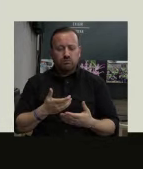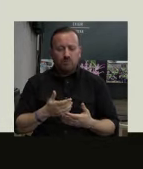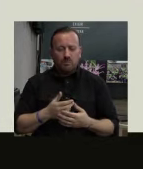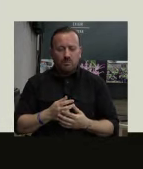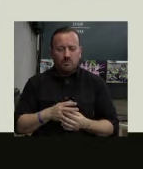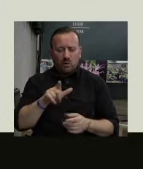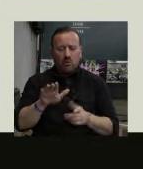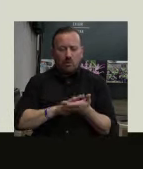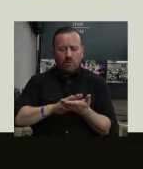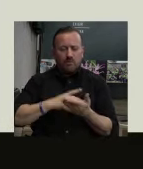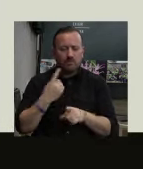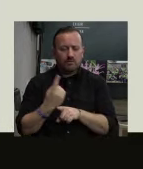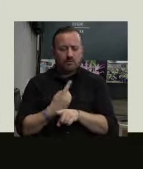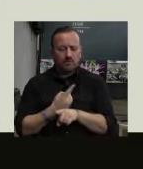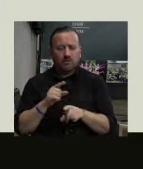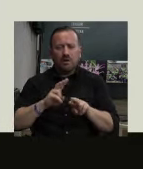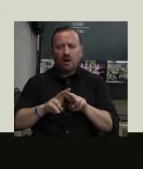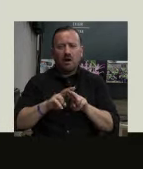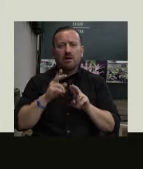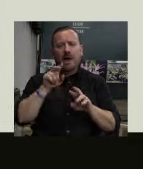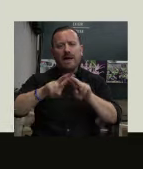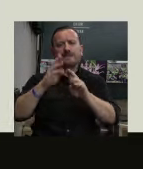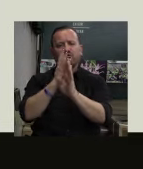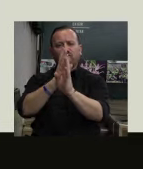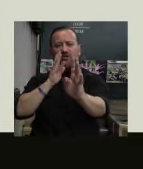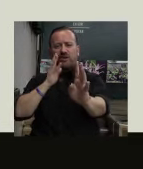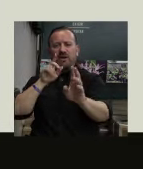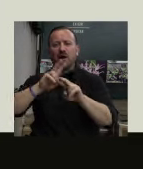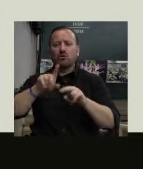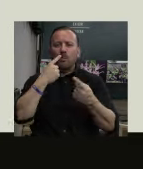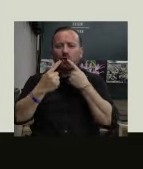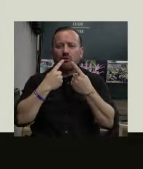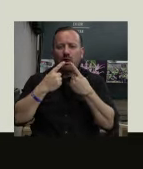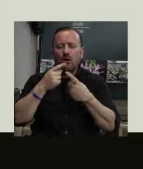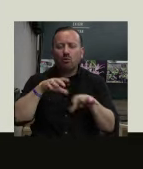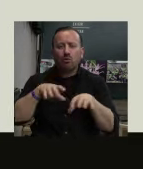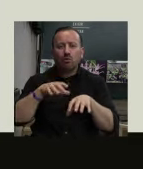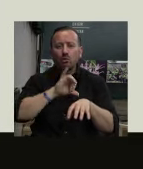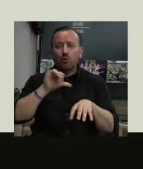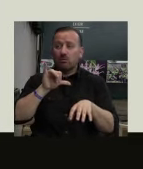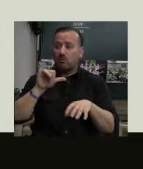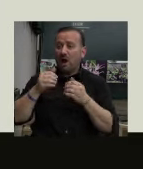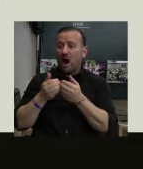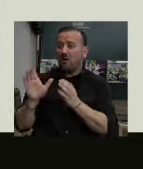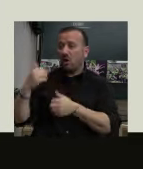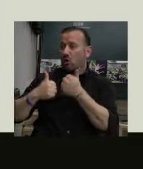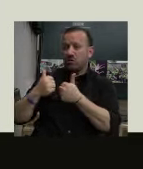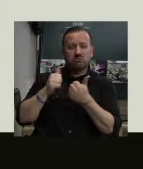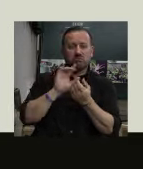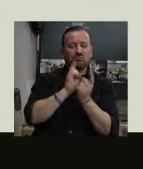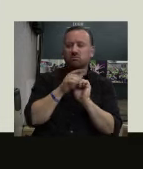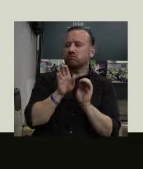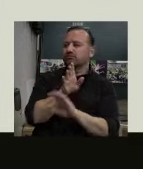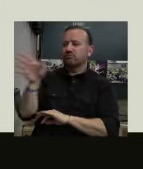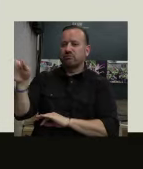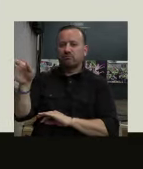abras te harán una fila para probar tu producto pero cuando abr la competencia Irán donde ella y no podrá